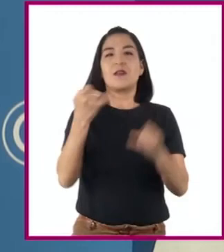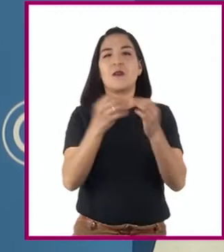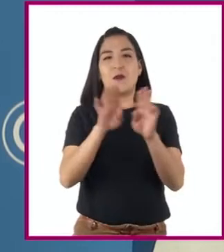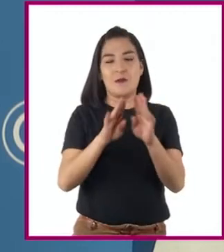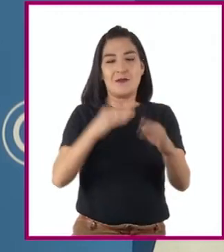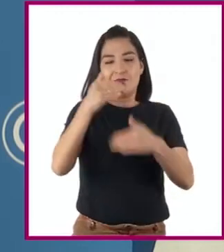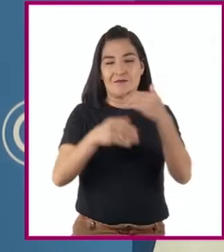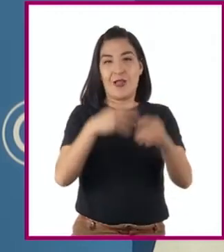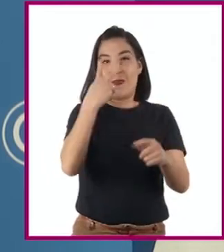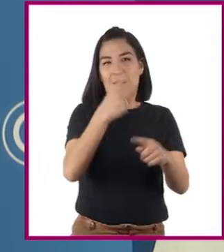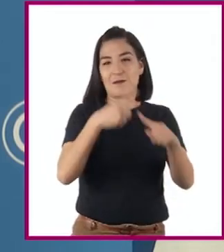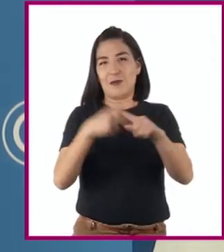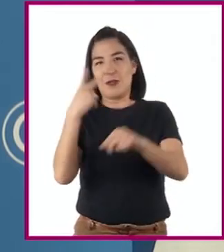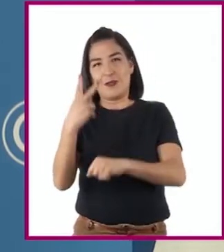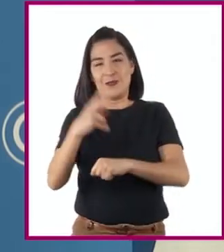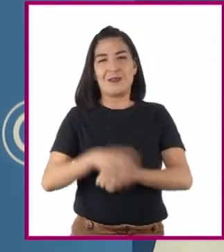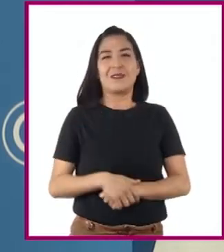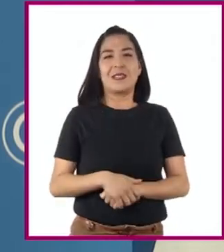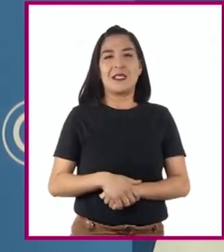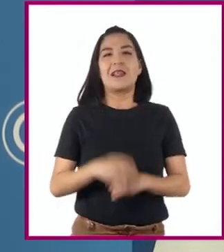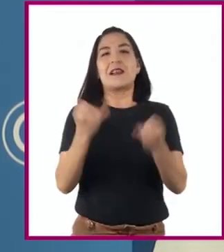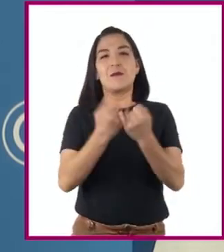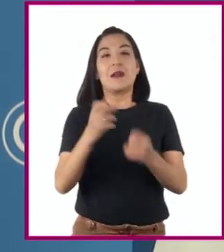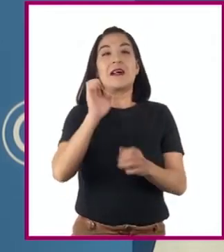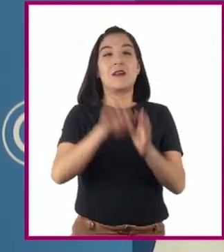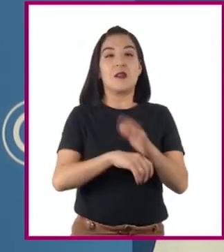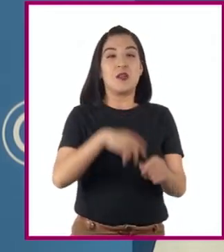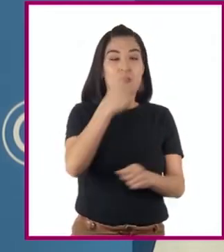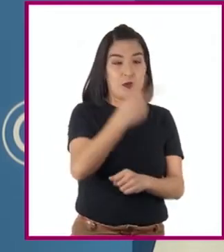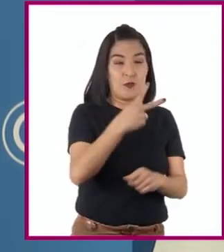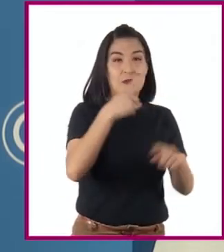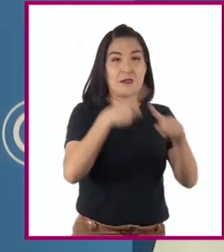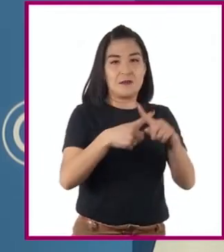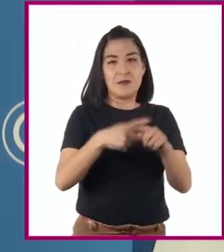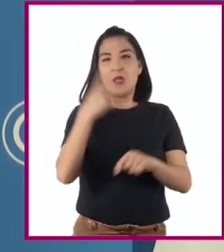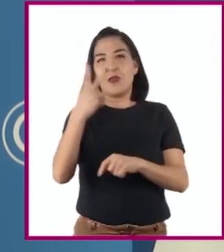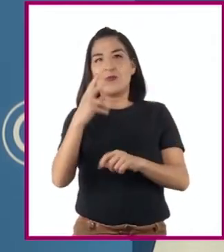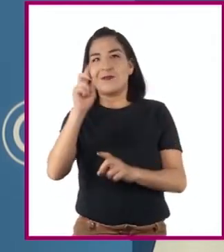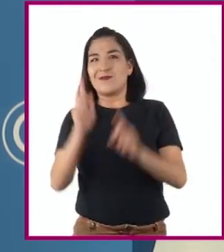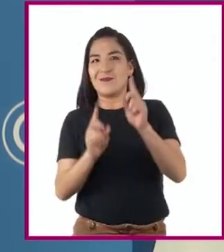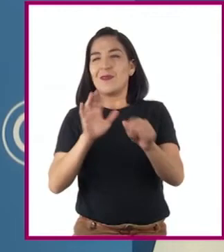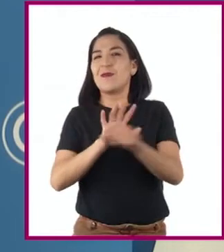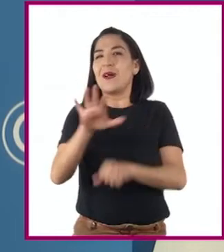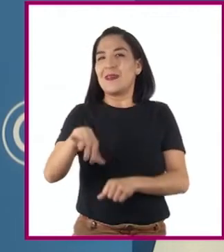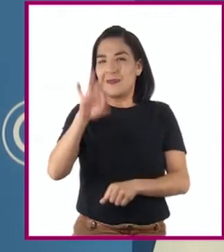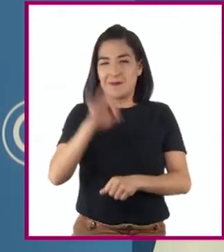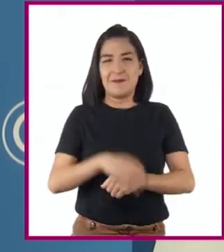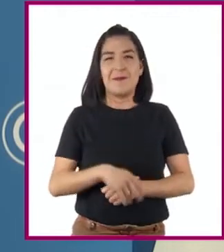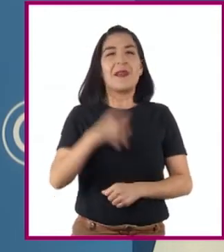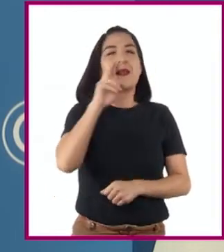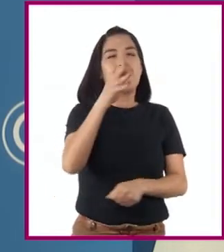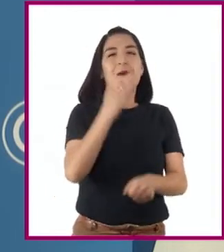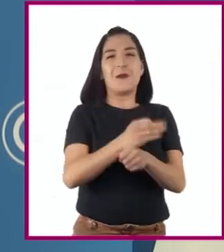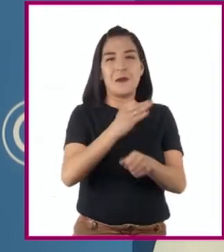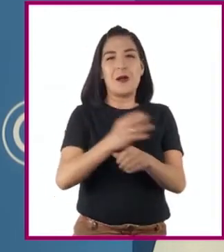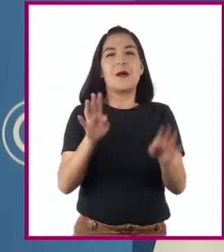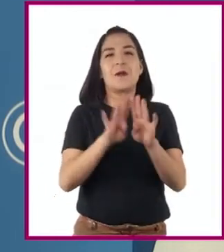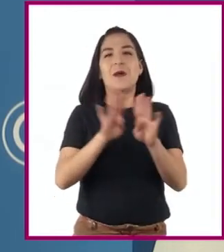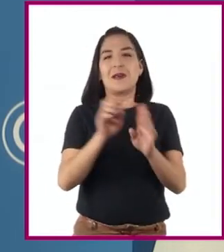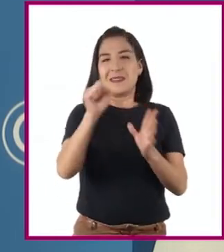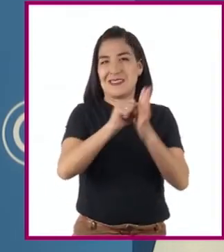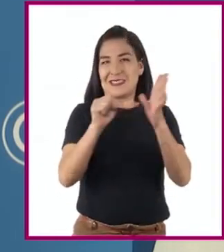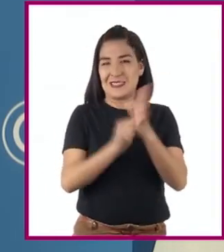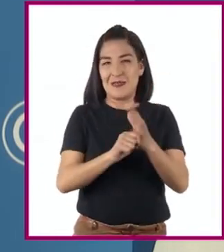2x2, es decir, son dos ecuaciones y dos incógnitas. Veamos el planteamiento de un sistema